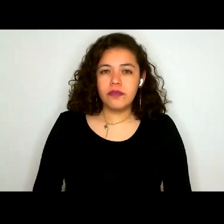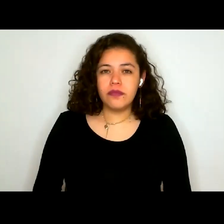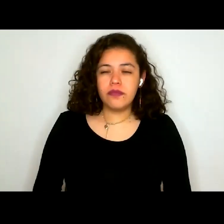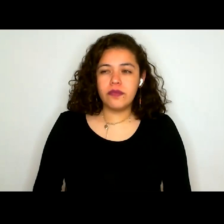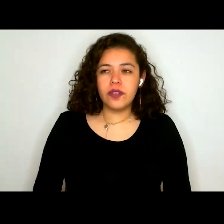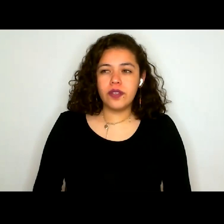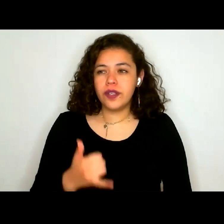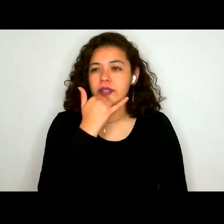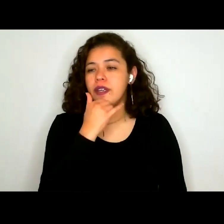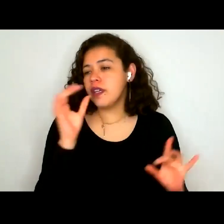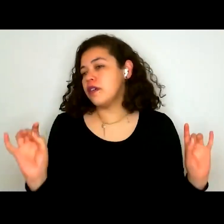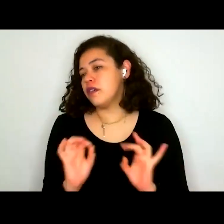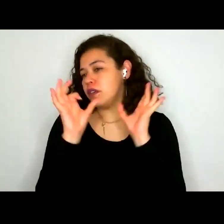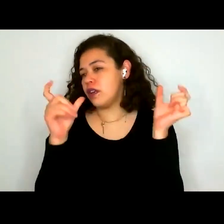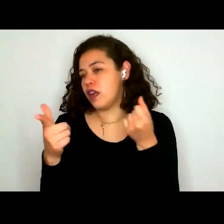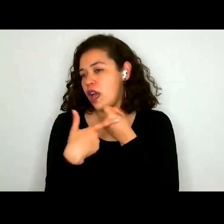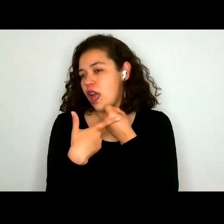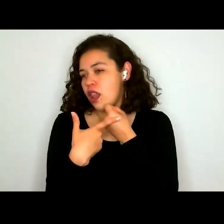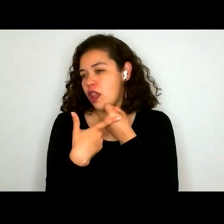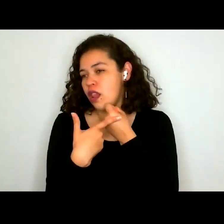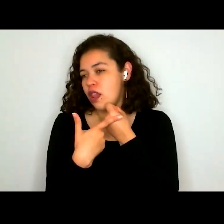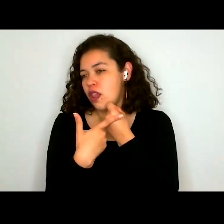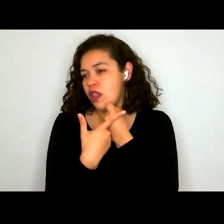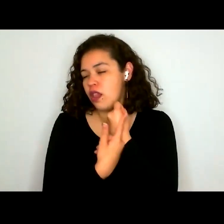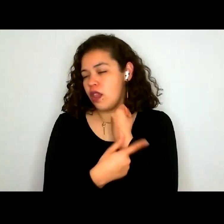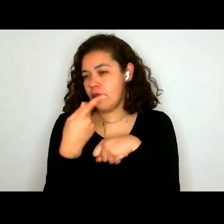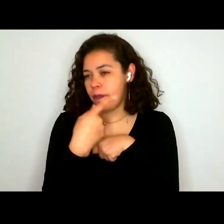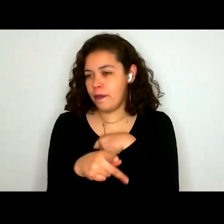Perdón, y en caso de que la nuestra saliera de riesgo